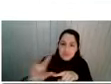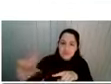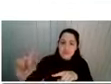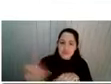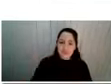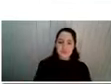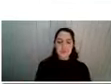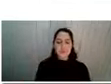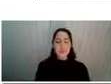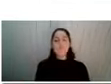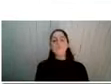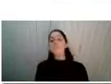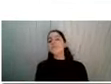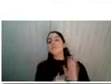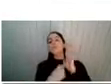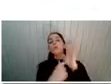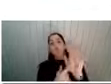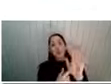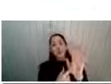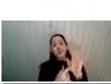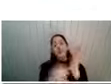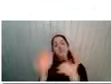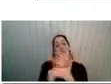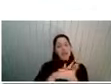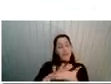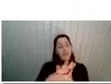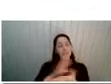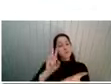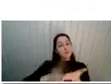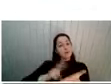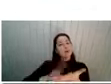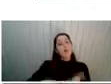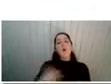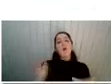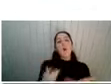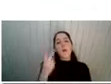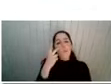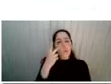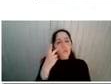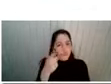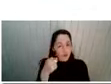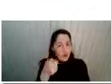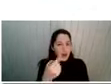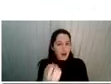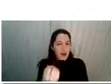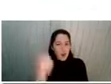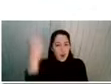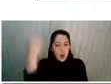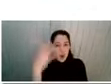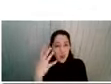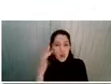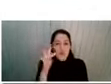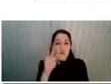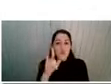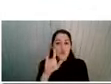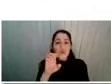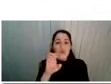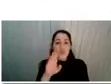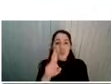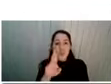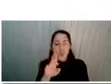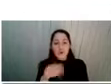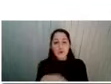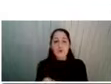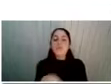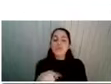un ejemplo real de cómo se ve esta señal de fluorescencia. Esto se hace en equipos de PCR como este que está